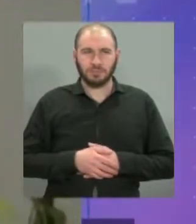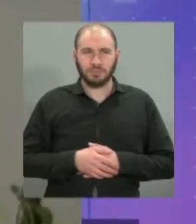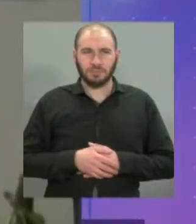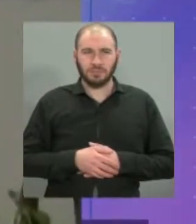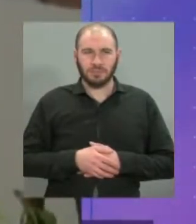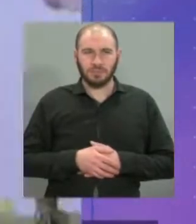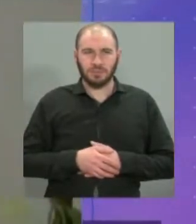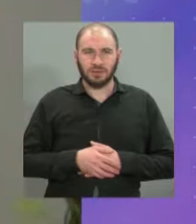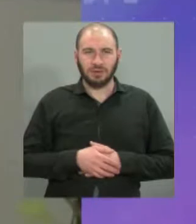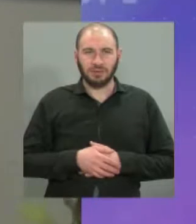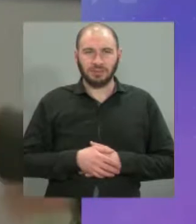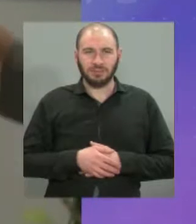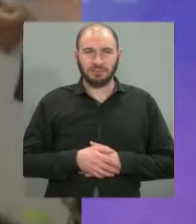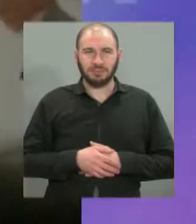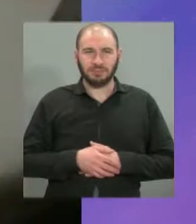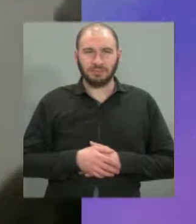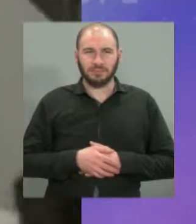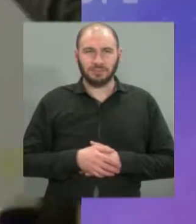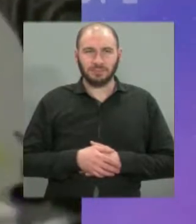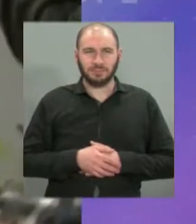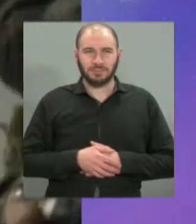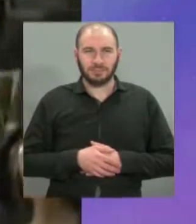Claro, unidos en matrimonio.